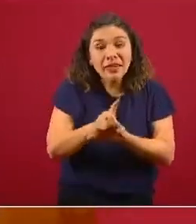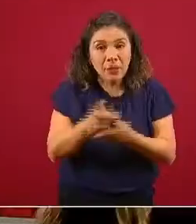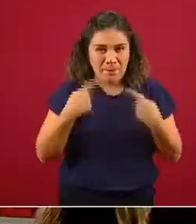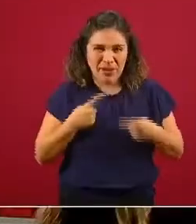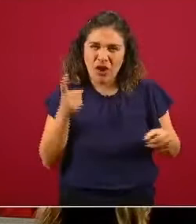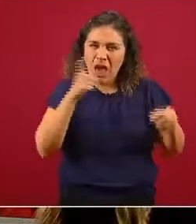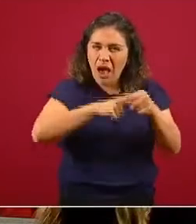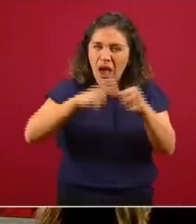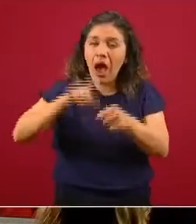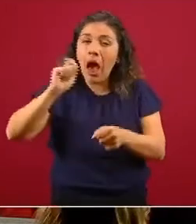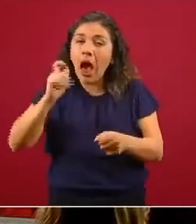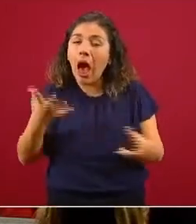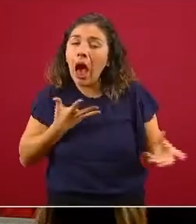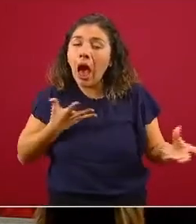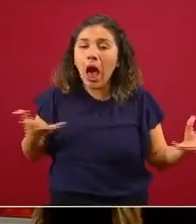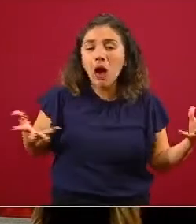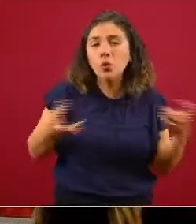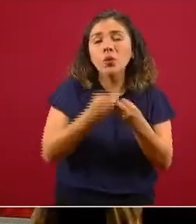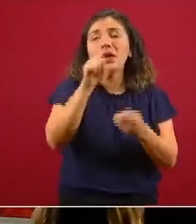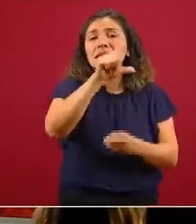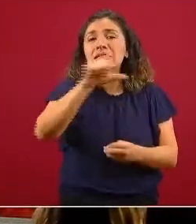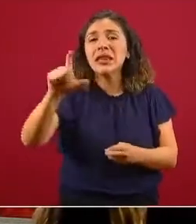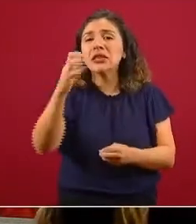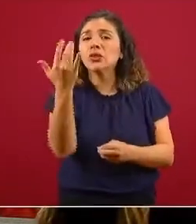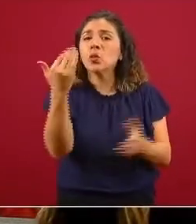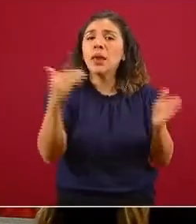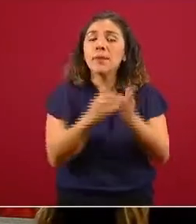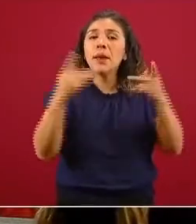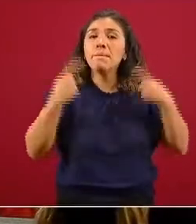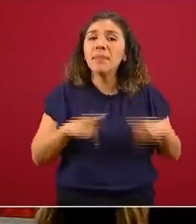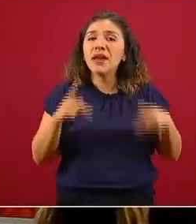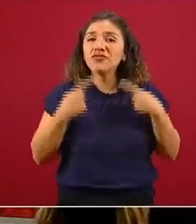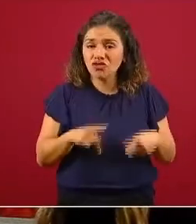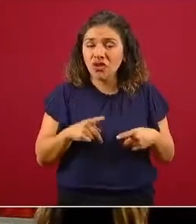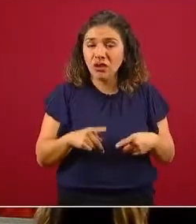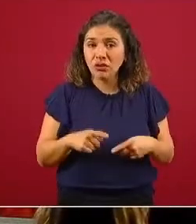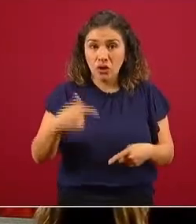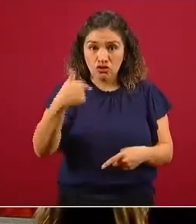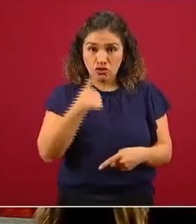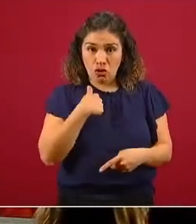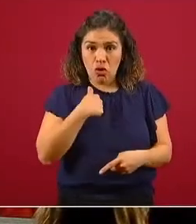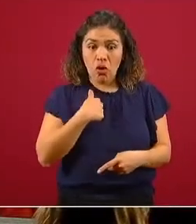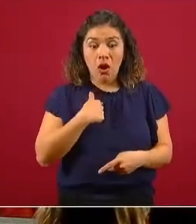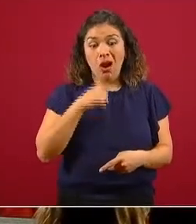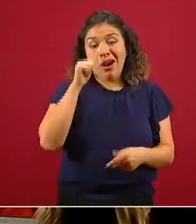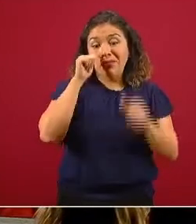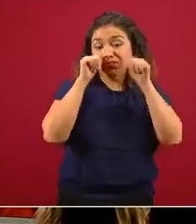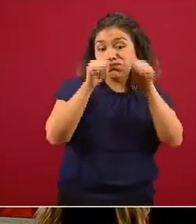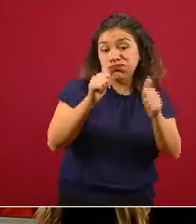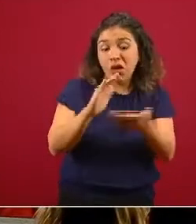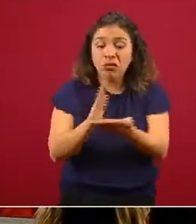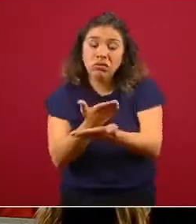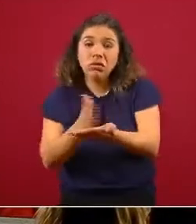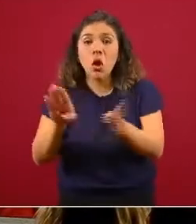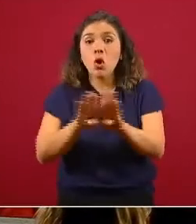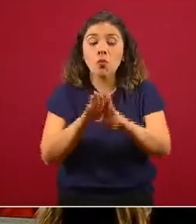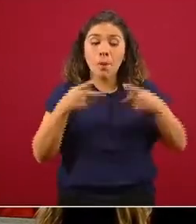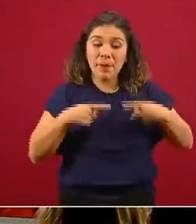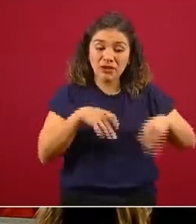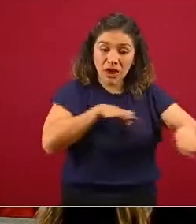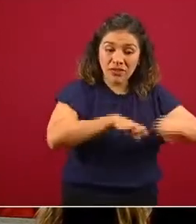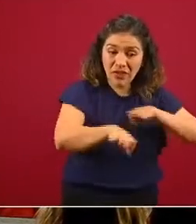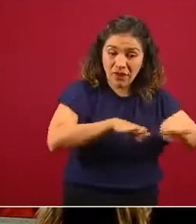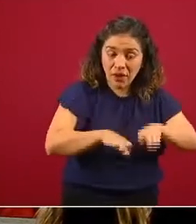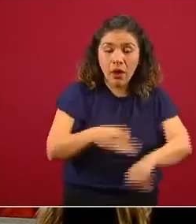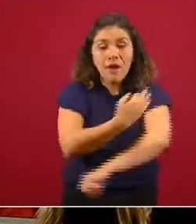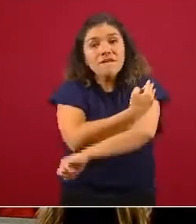derechohabientes son 750,000 derechohabientes. Nosotros no hacemos diferencia entre